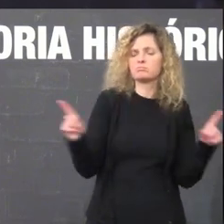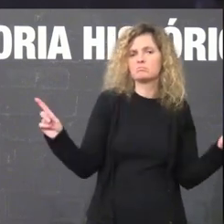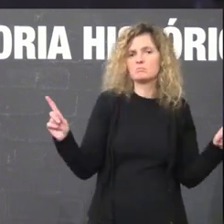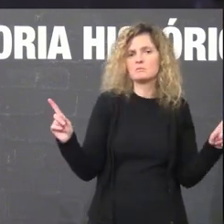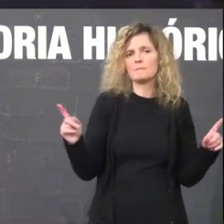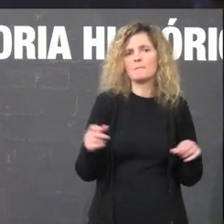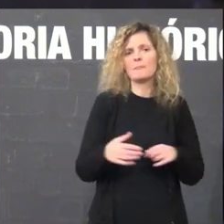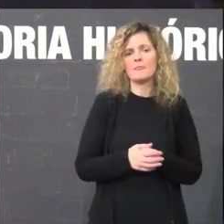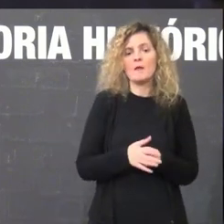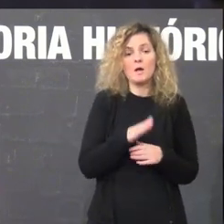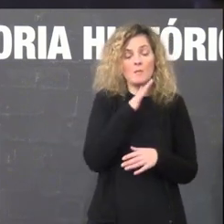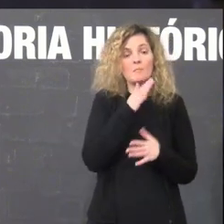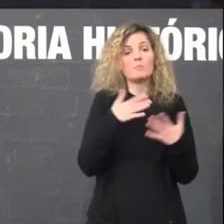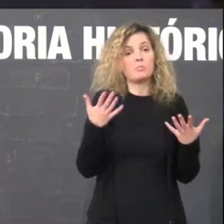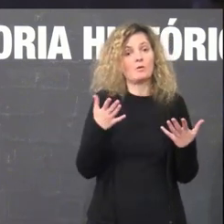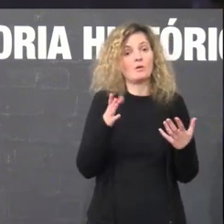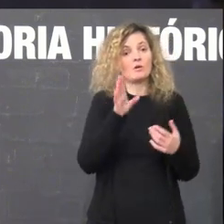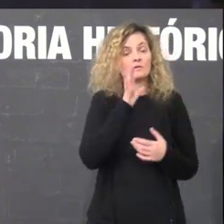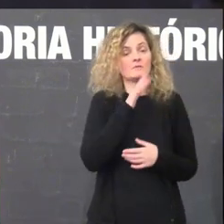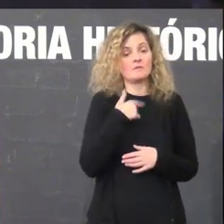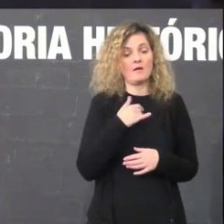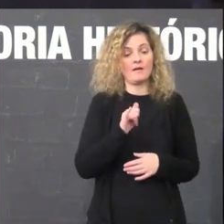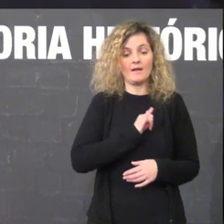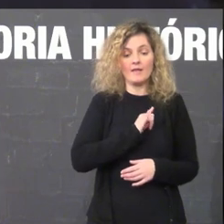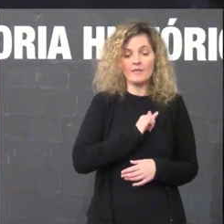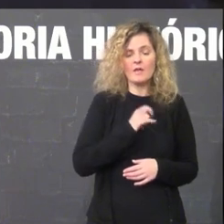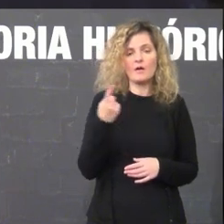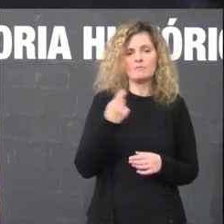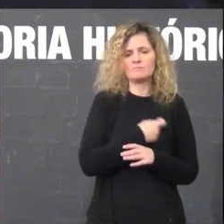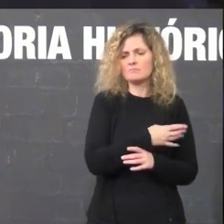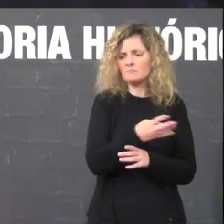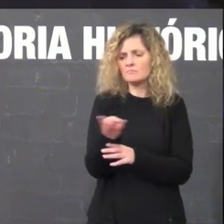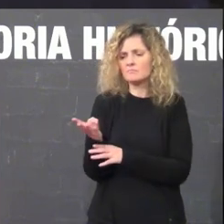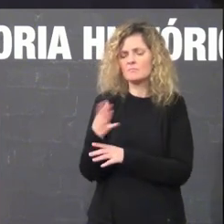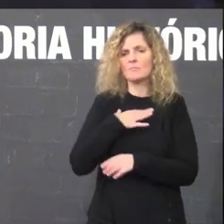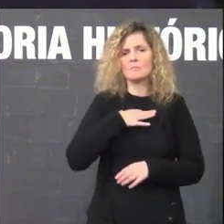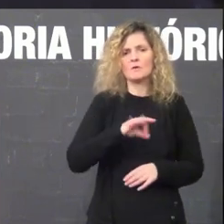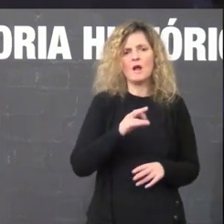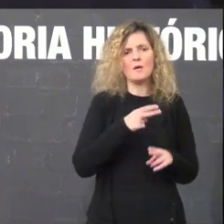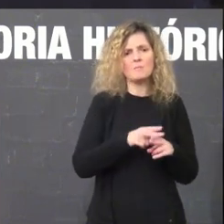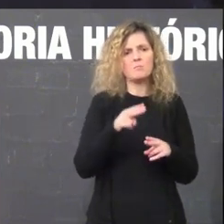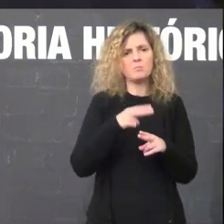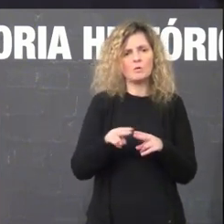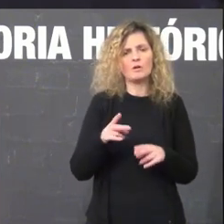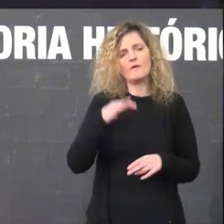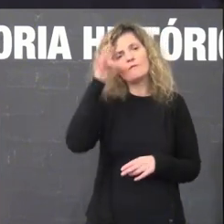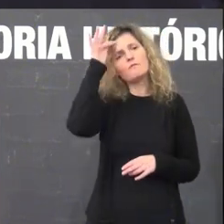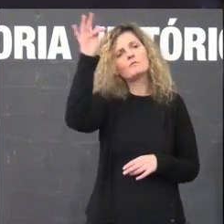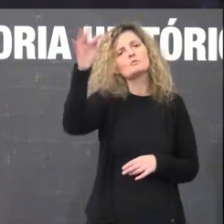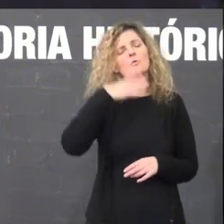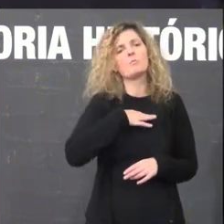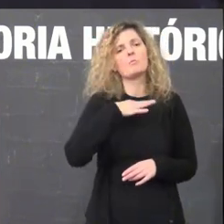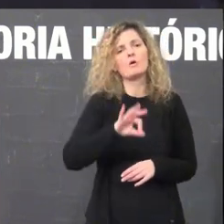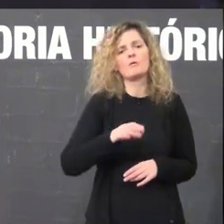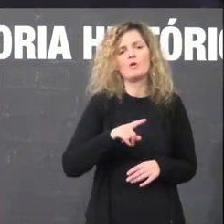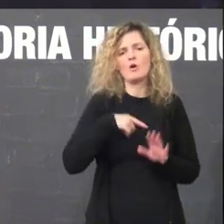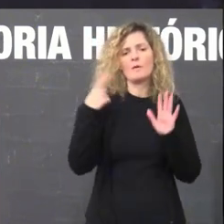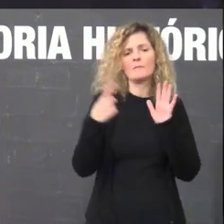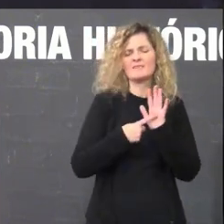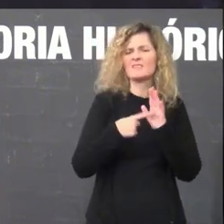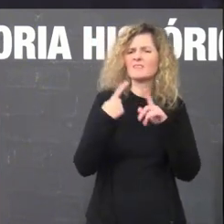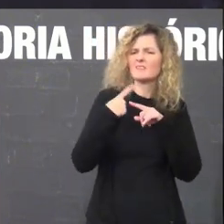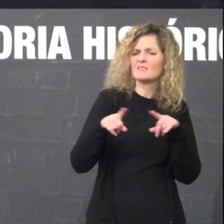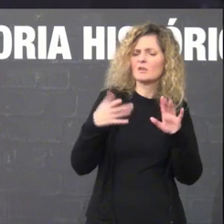y por tanto como digo a una identidad y a un abanico de posibilidades políticas y de futuros posibles completamente diferentes